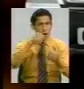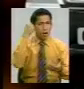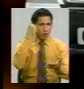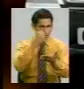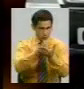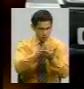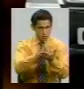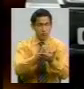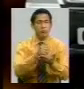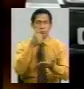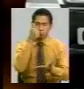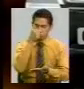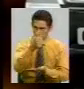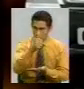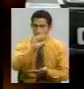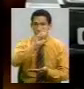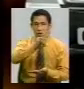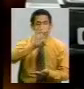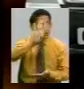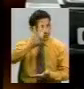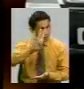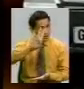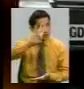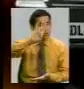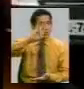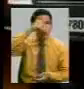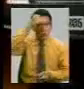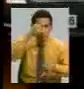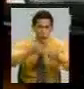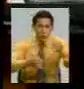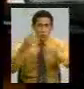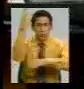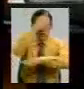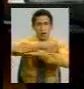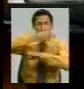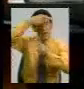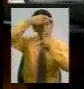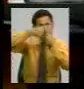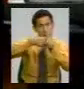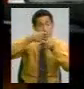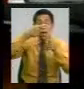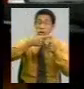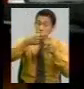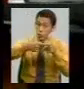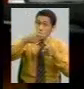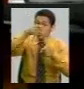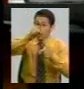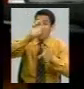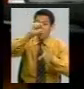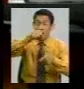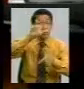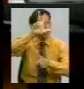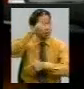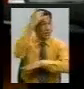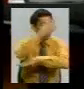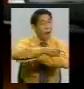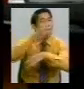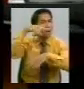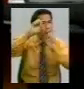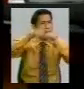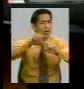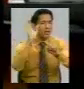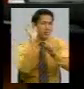requisitos de matriculación, 27. del último día del mes, entonces tiene los tres días de apelación,